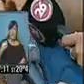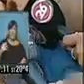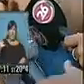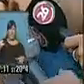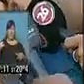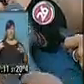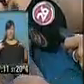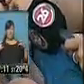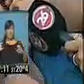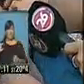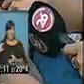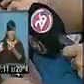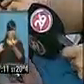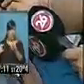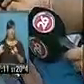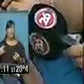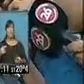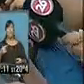entrar por abajo.